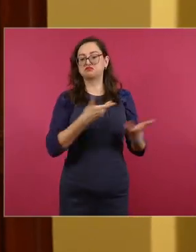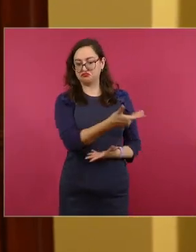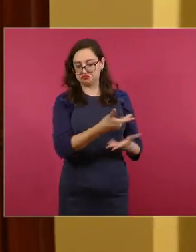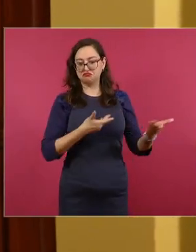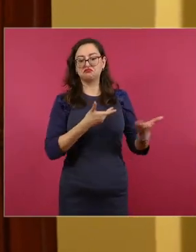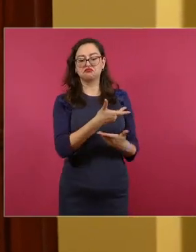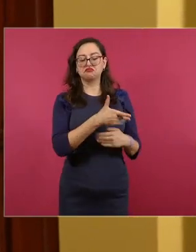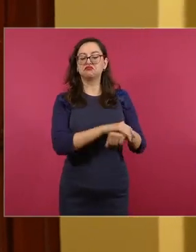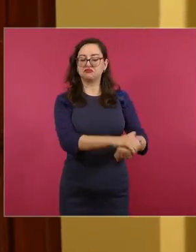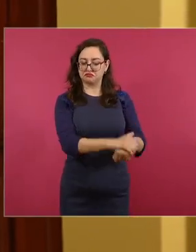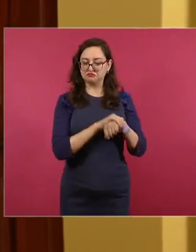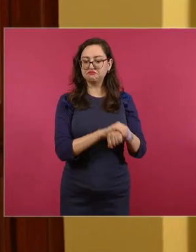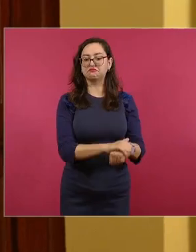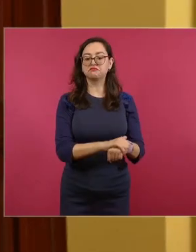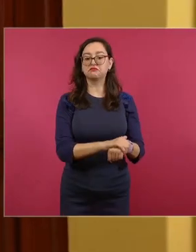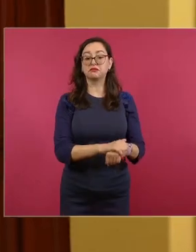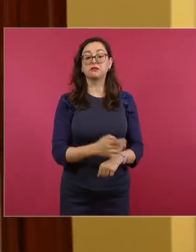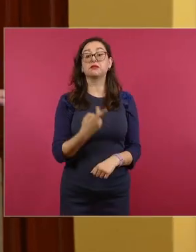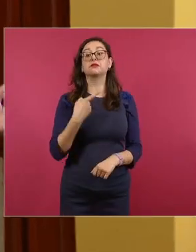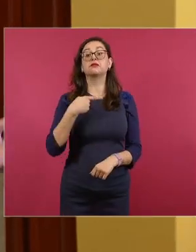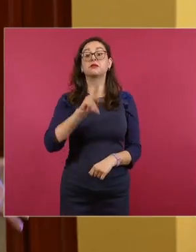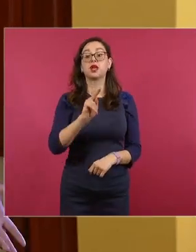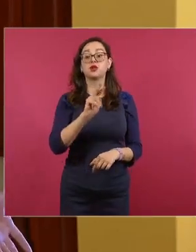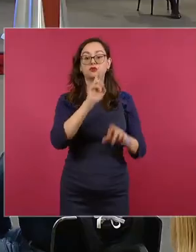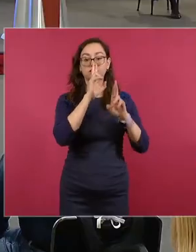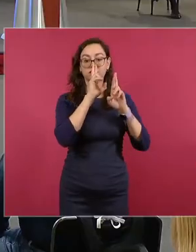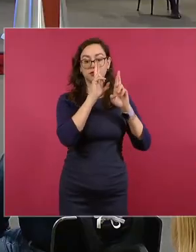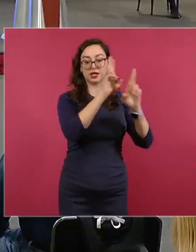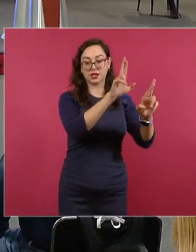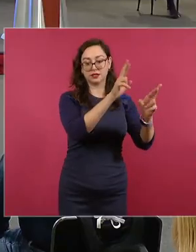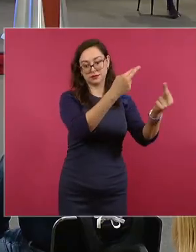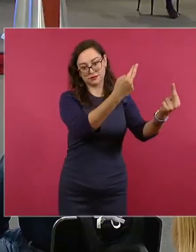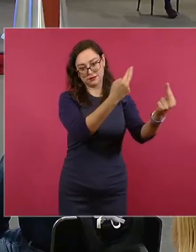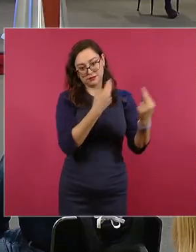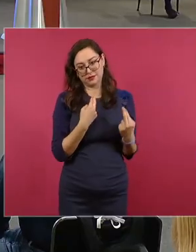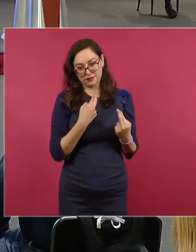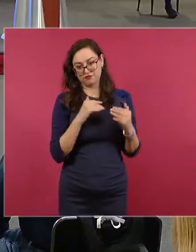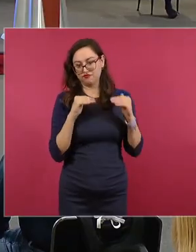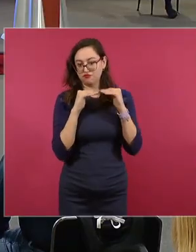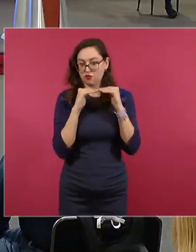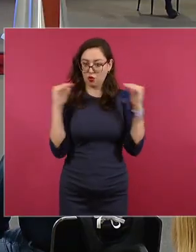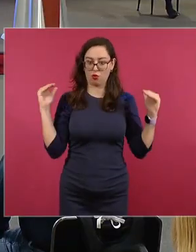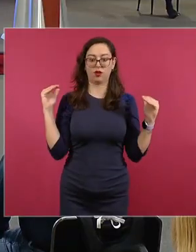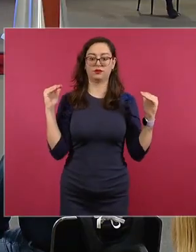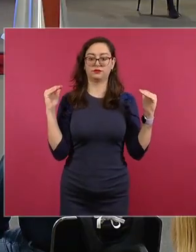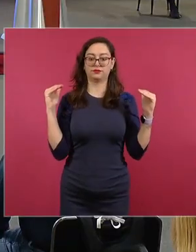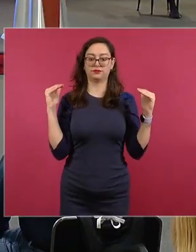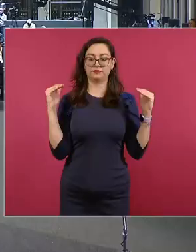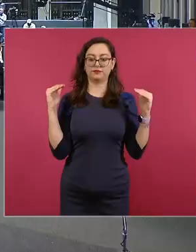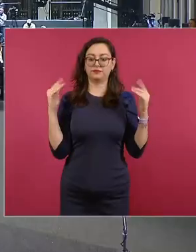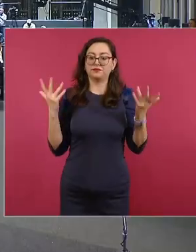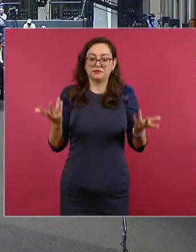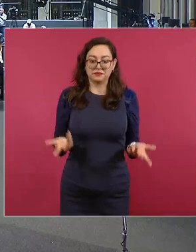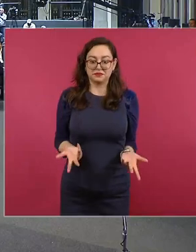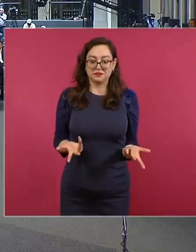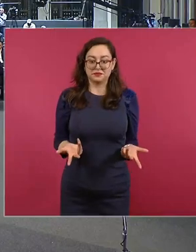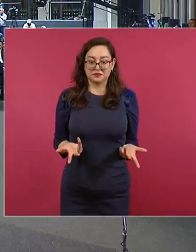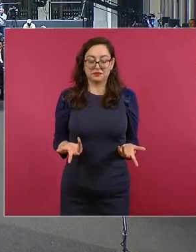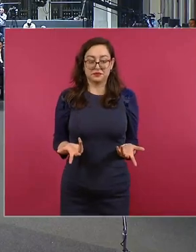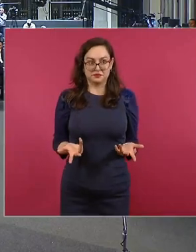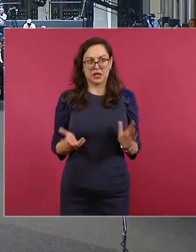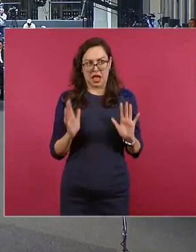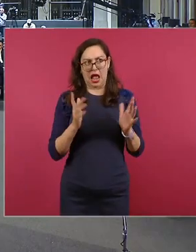luego amistad, con respeto a nuestras soberanías. Eso ya lo tienen